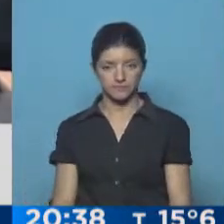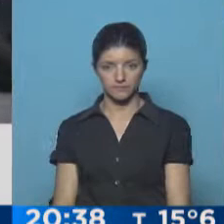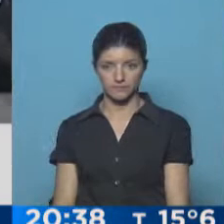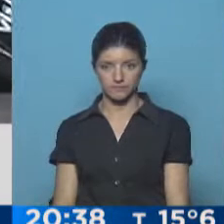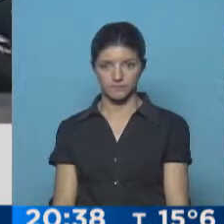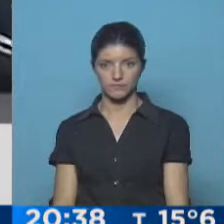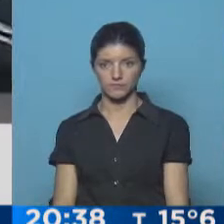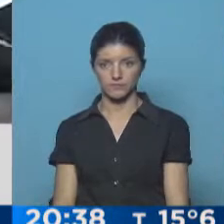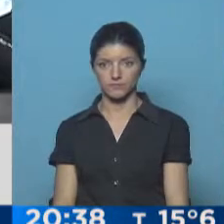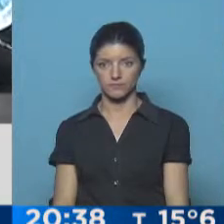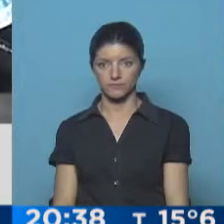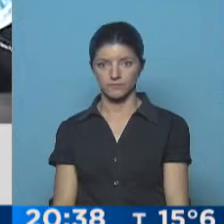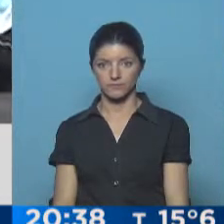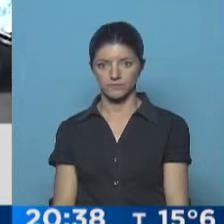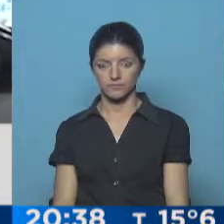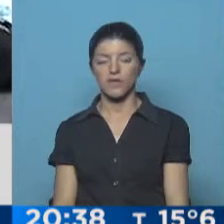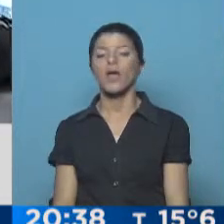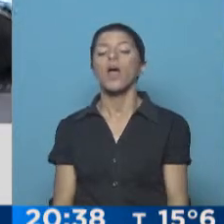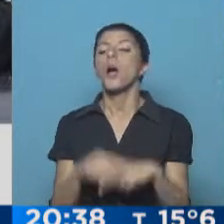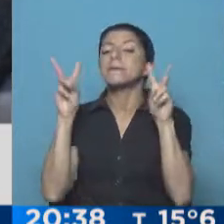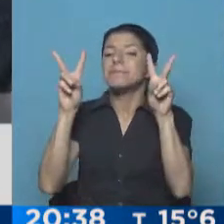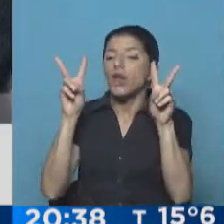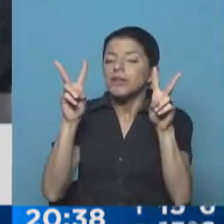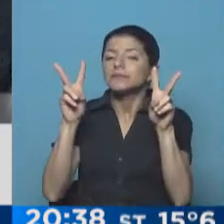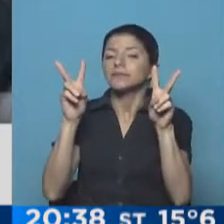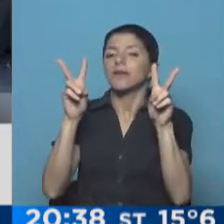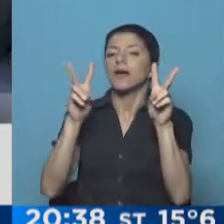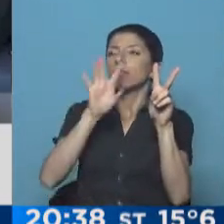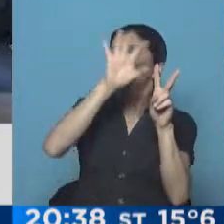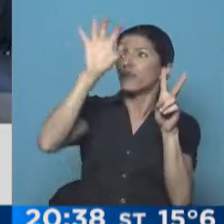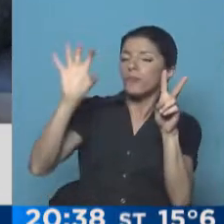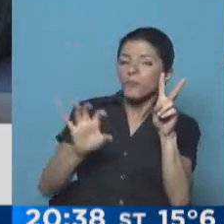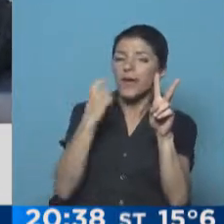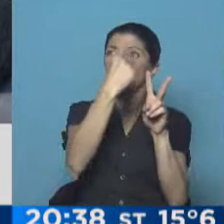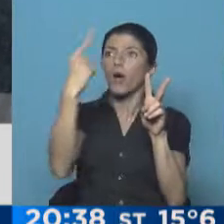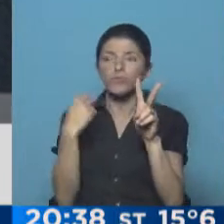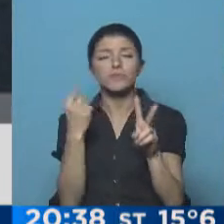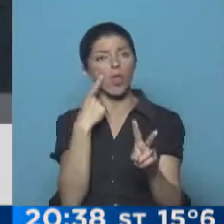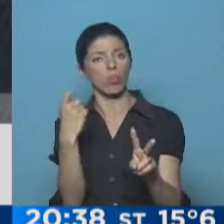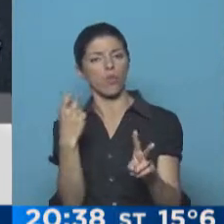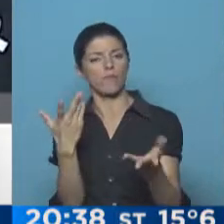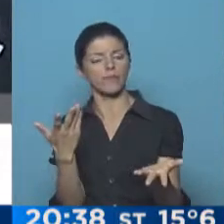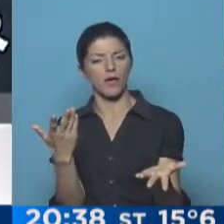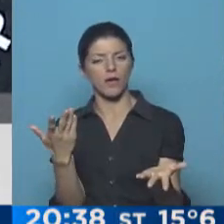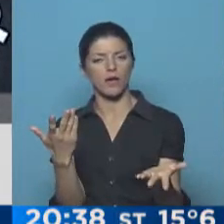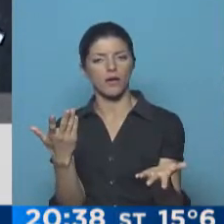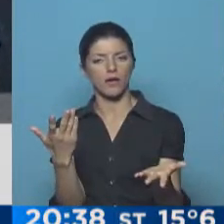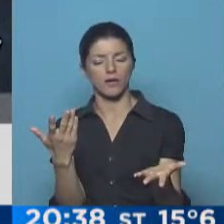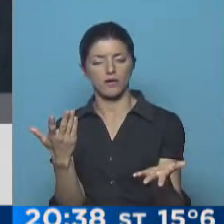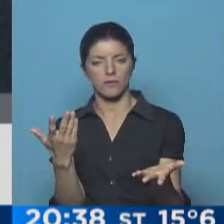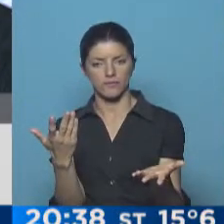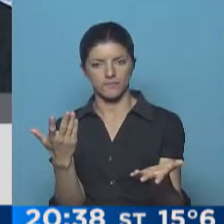distintos, con distinta visión, distintos lugares del país, están tomando conciencia que